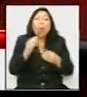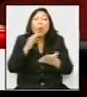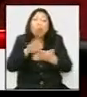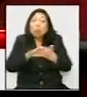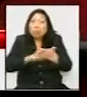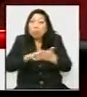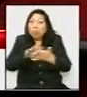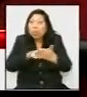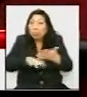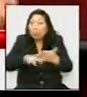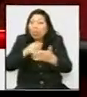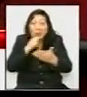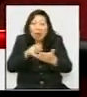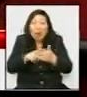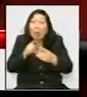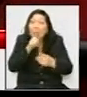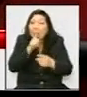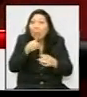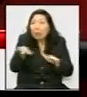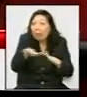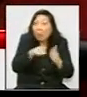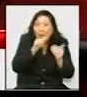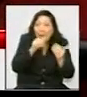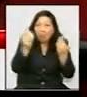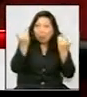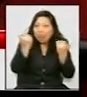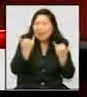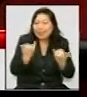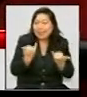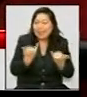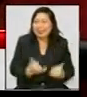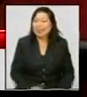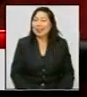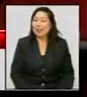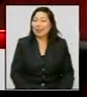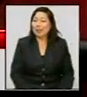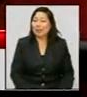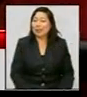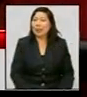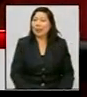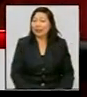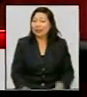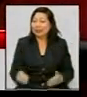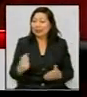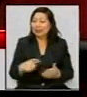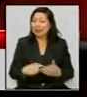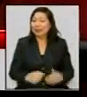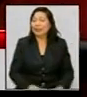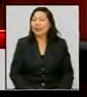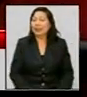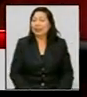con adjetivaciones que todos ya hemos escuchado. Y de esta manera, presidente,